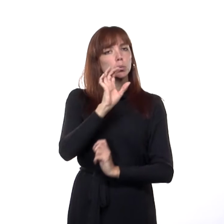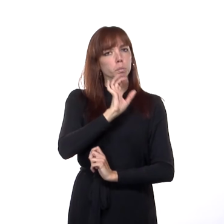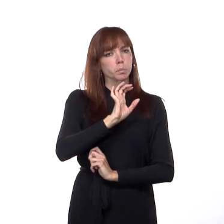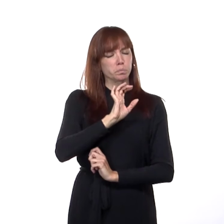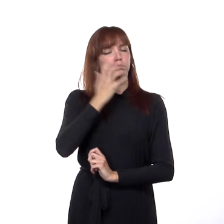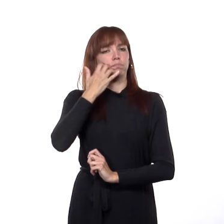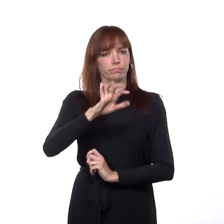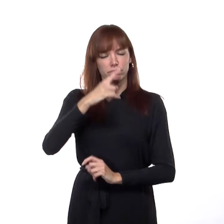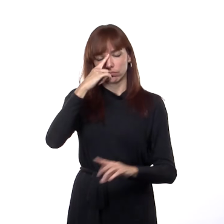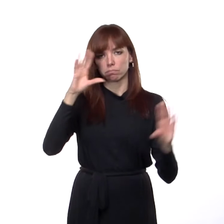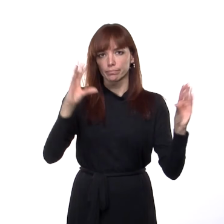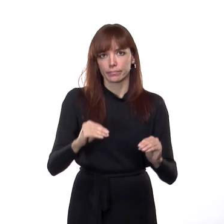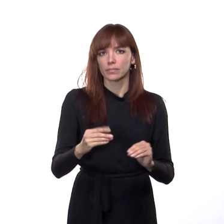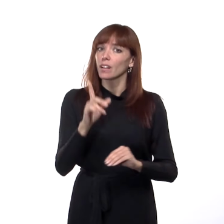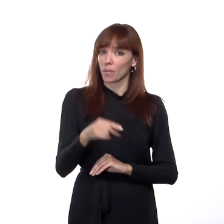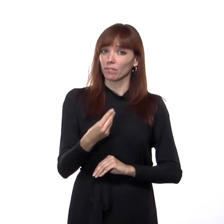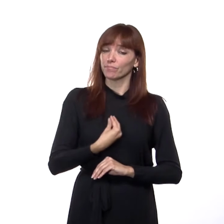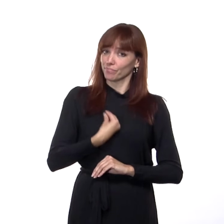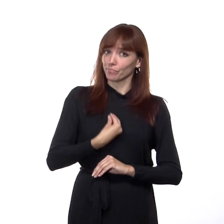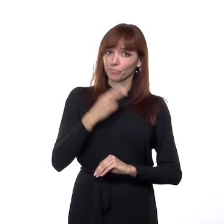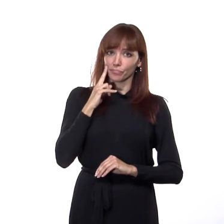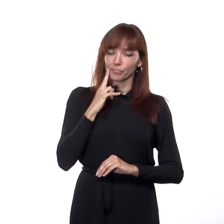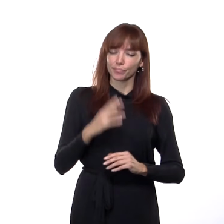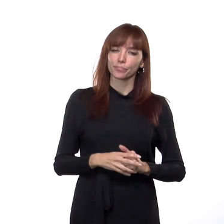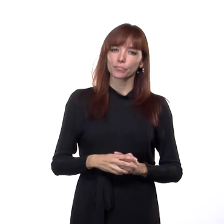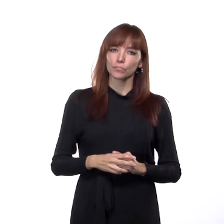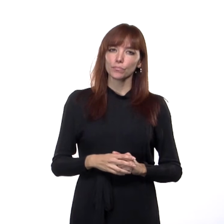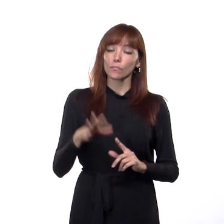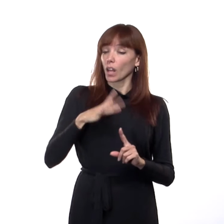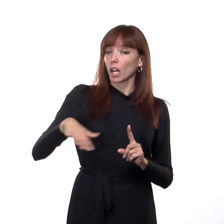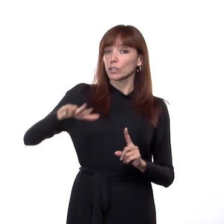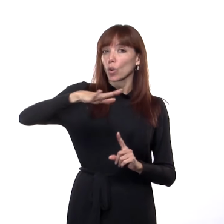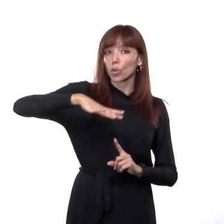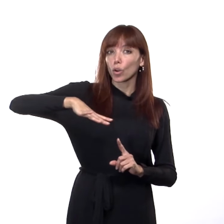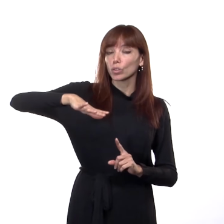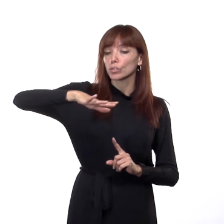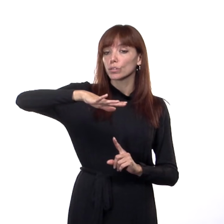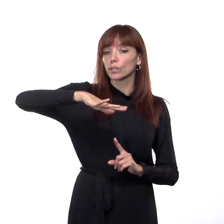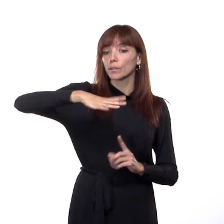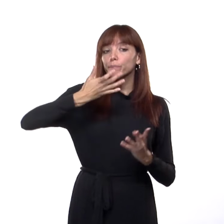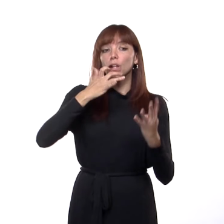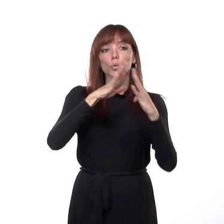chocante y a la vez inquietante los entornos de infraestructuras críticas además de ser